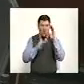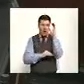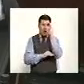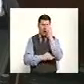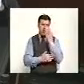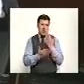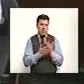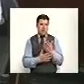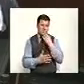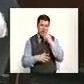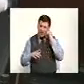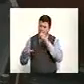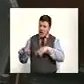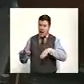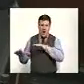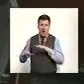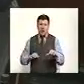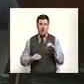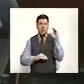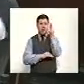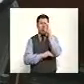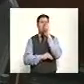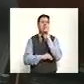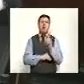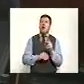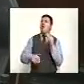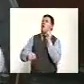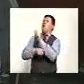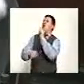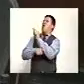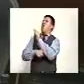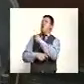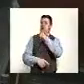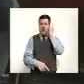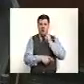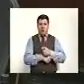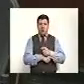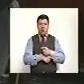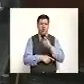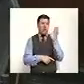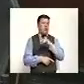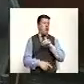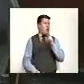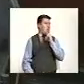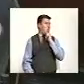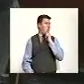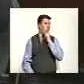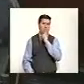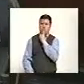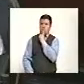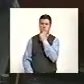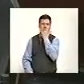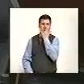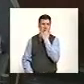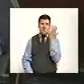colombiana reacción al pueblo venezolano contra una dictadura y aquí todos callados viendo lo